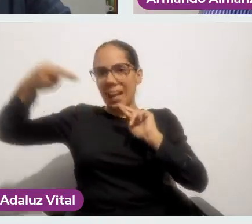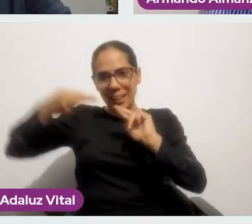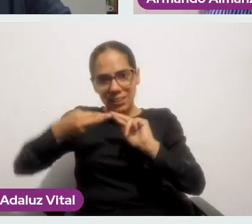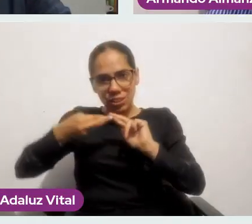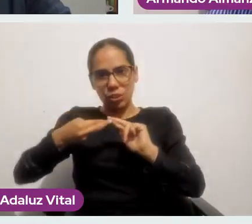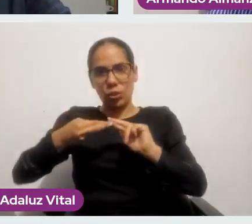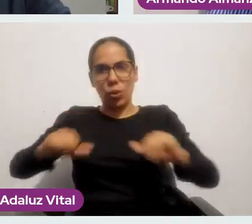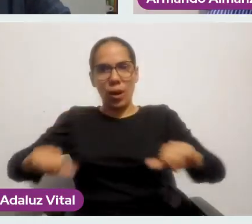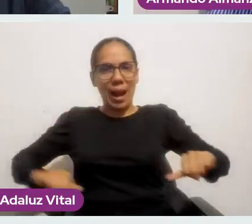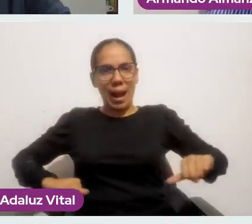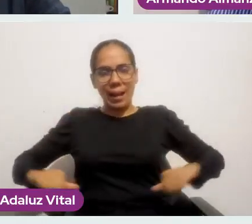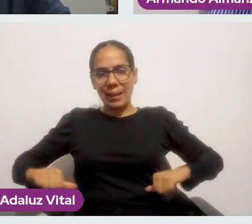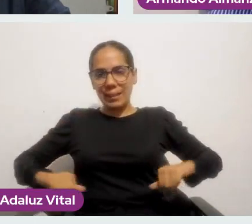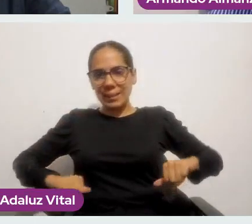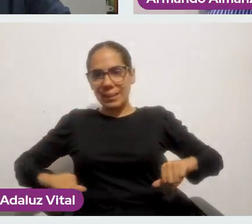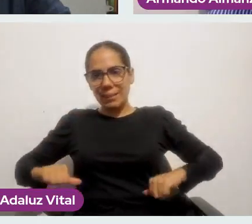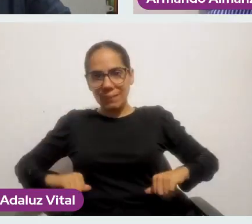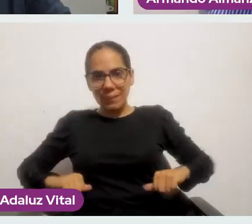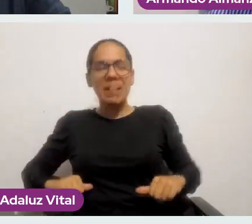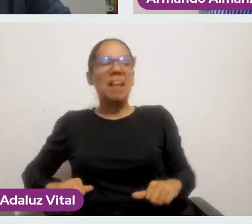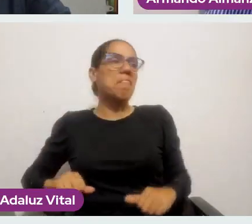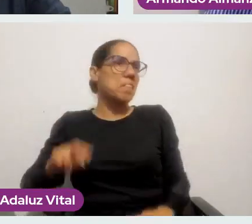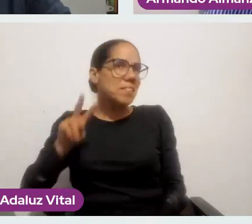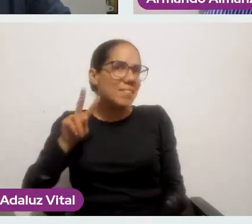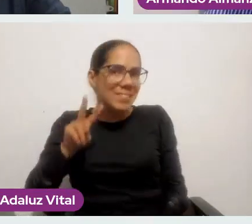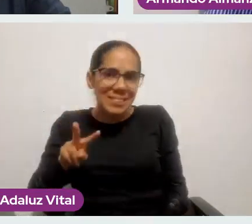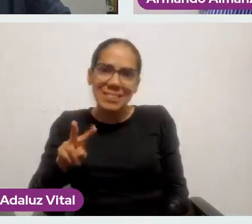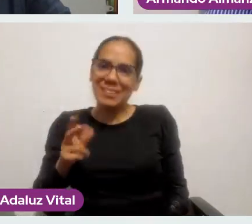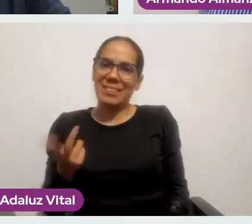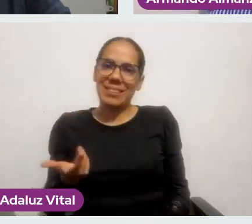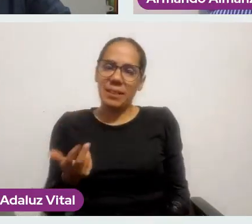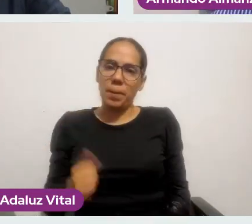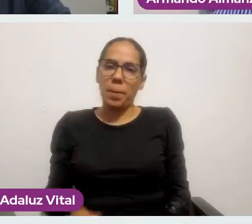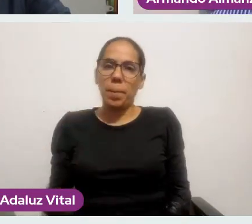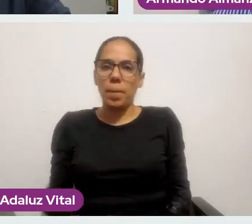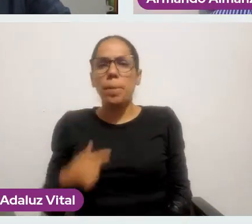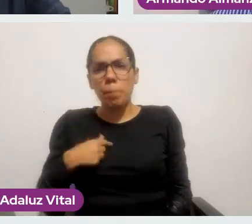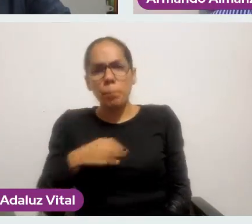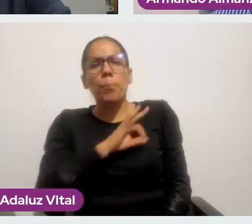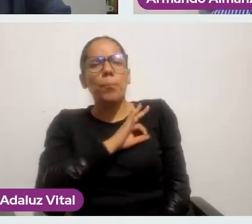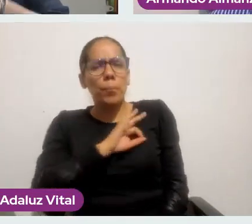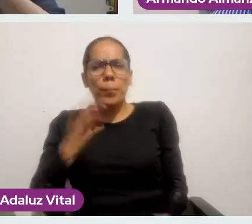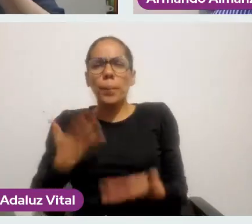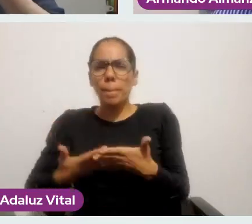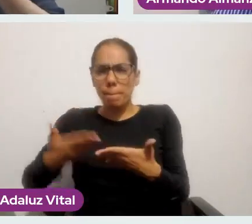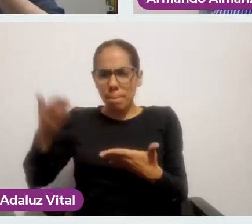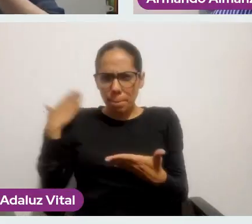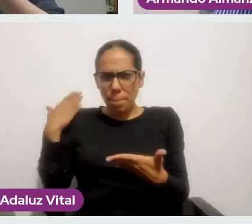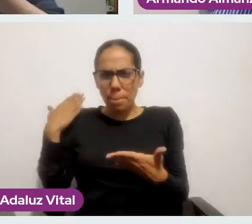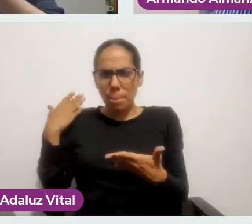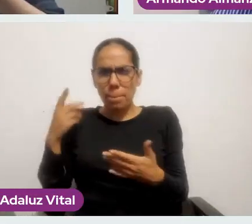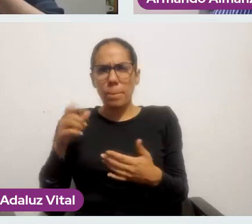ocasiones me han dado la oportunidad de ser perito en